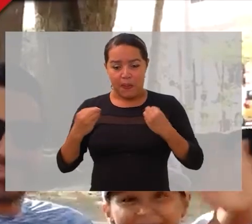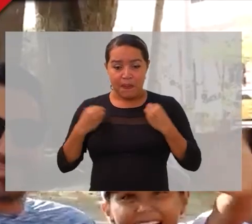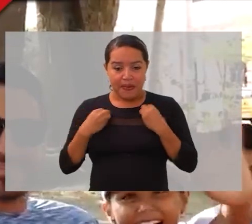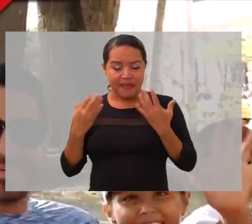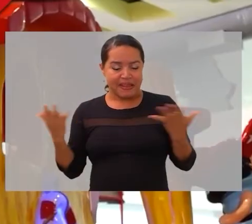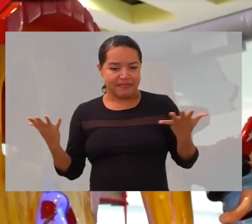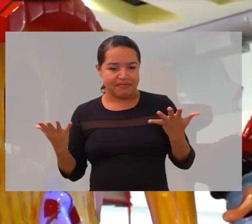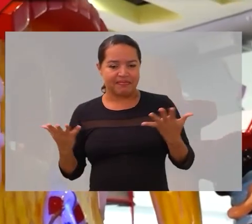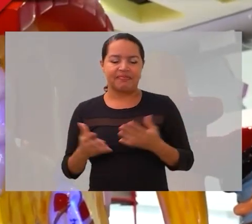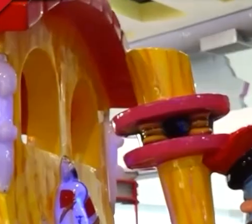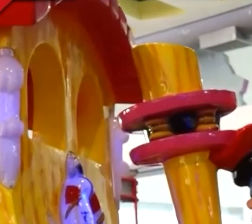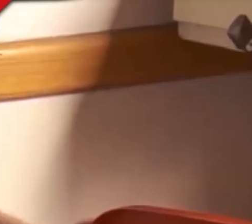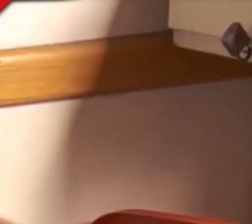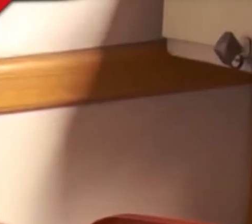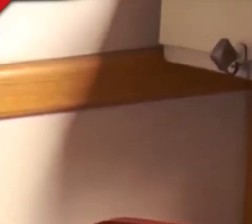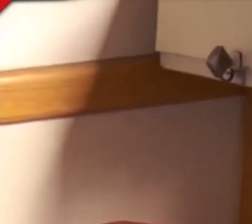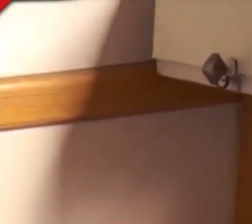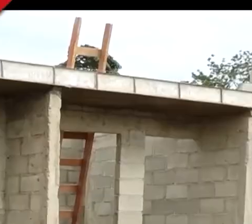bienestar.